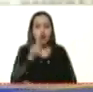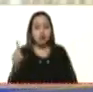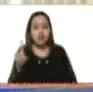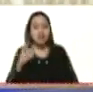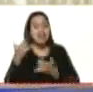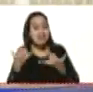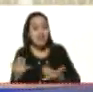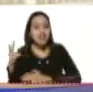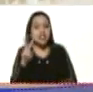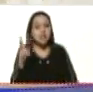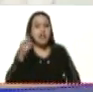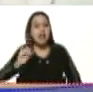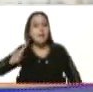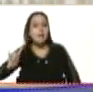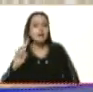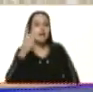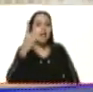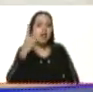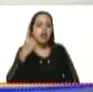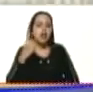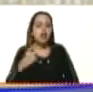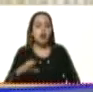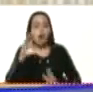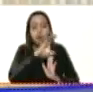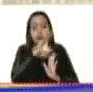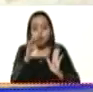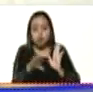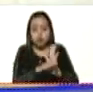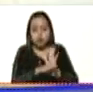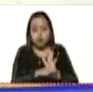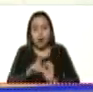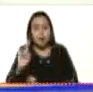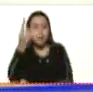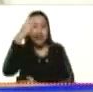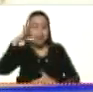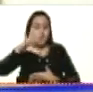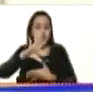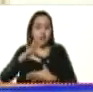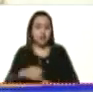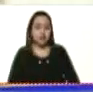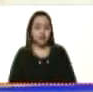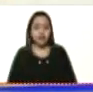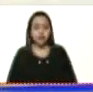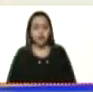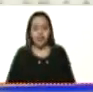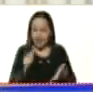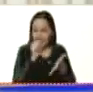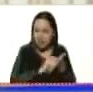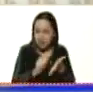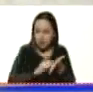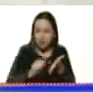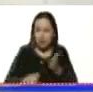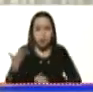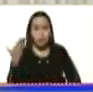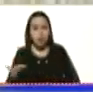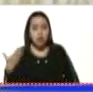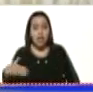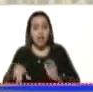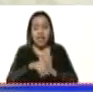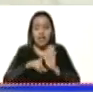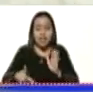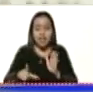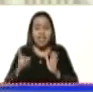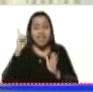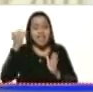constitución, la primera continental. Este documento trascendental, además de la influencia jurídica de las revoluciones